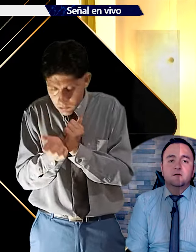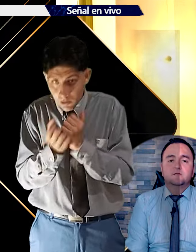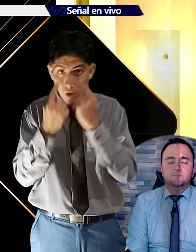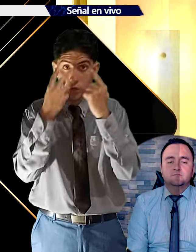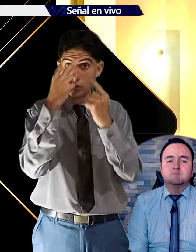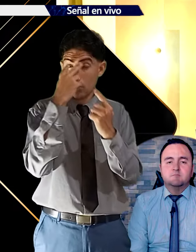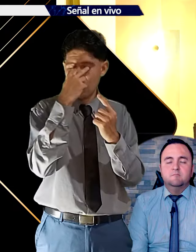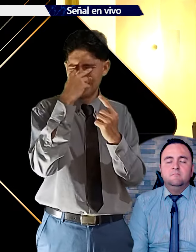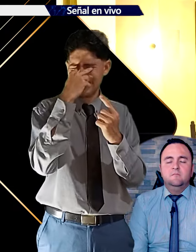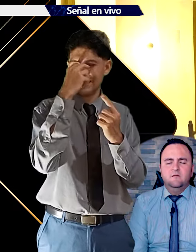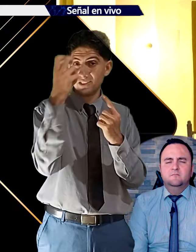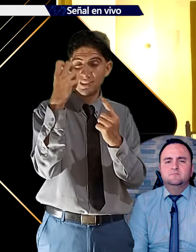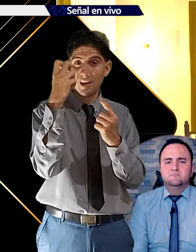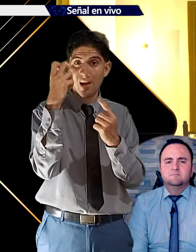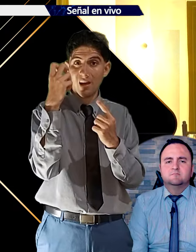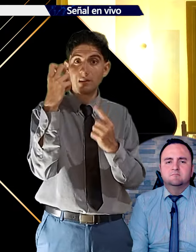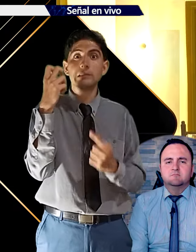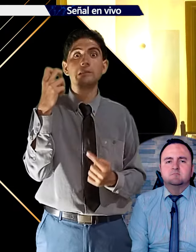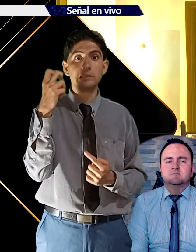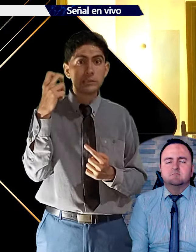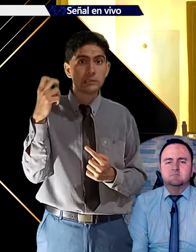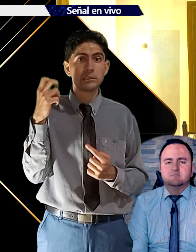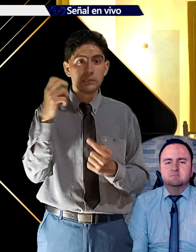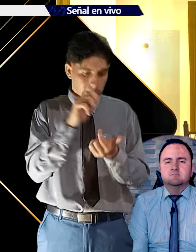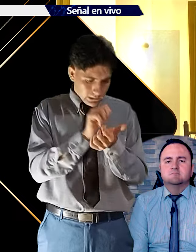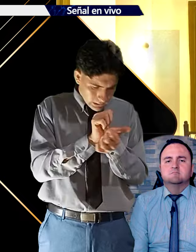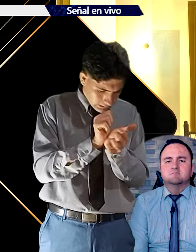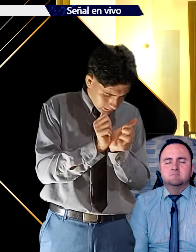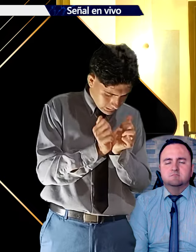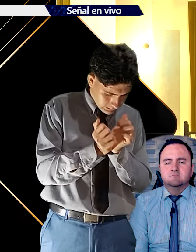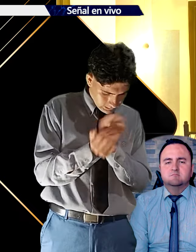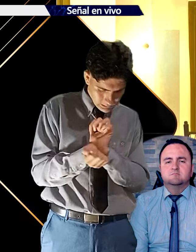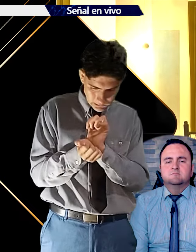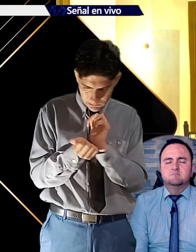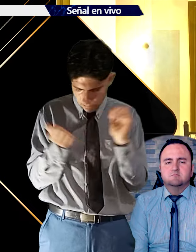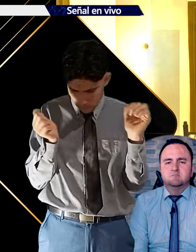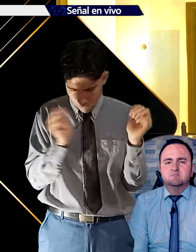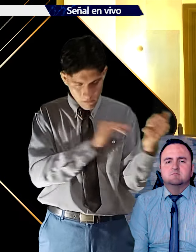sea glorificado y no una piedra de tropiezo como lo que pasó con Sansón.